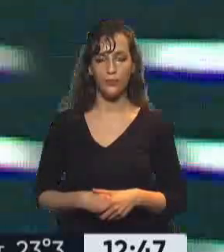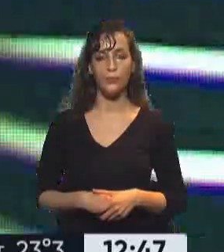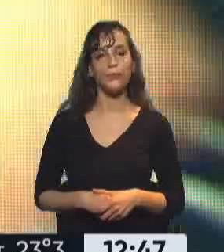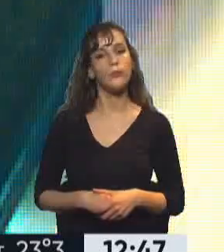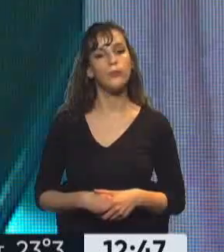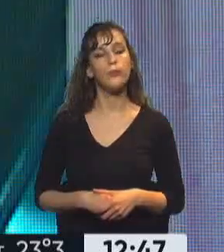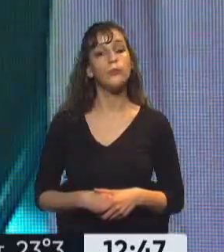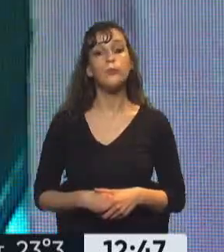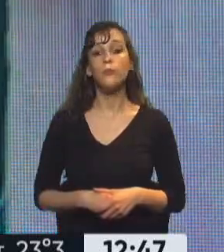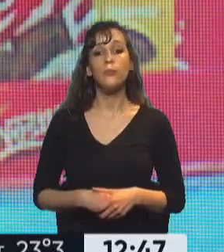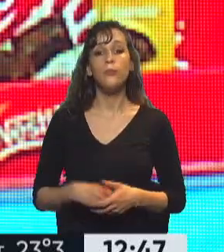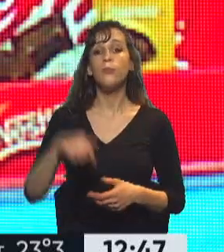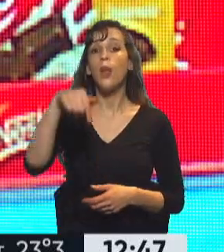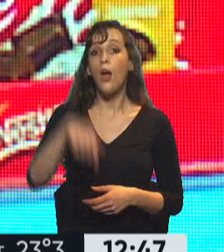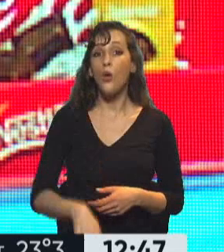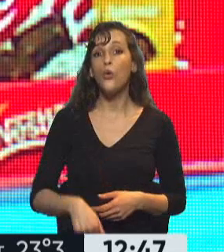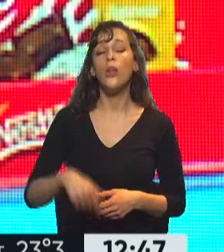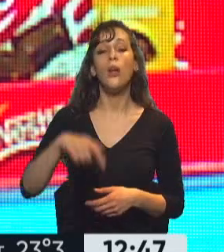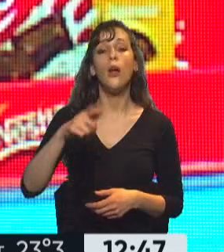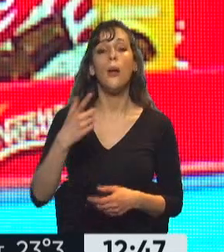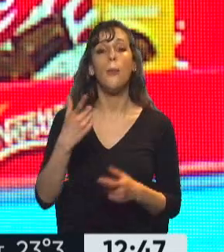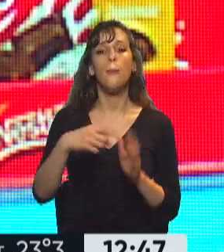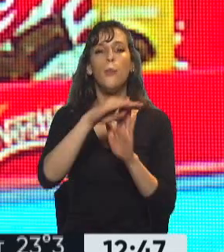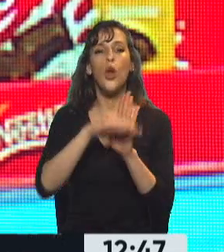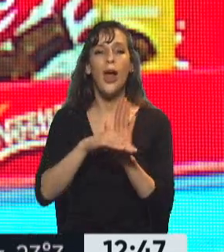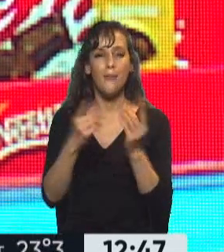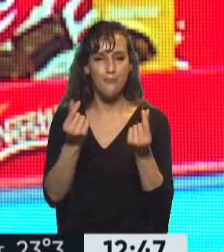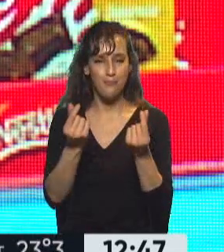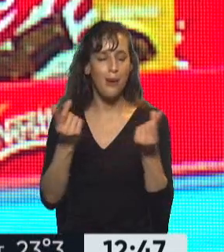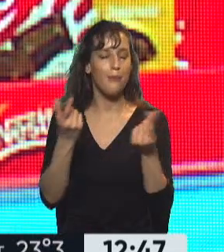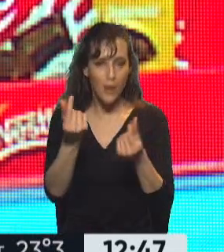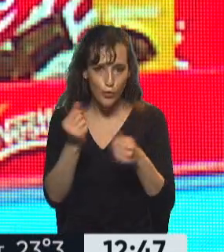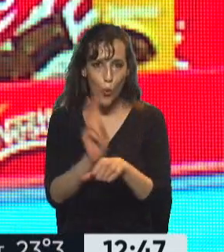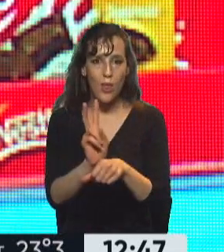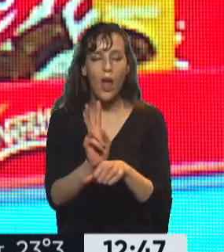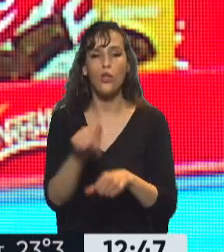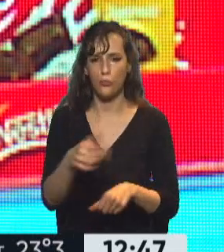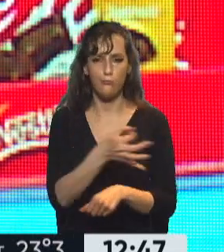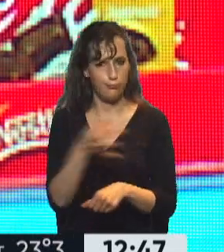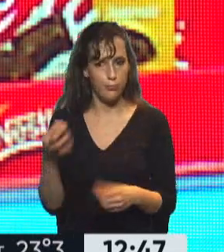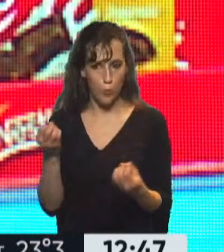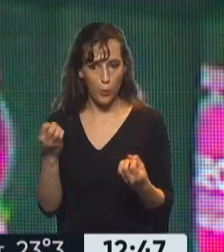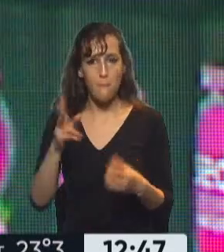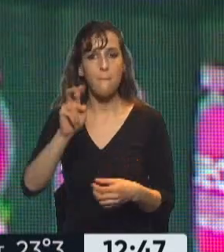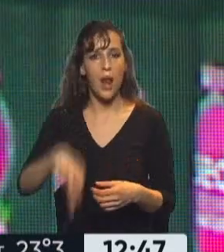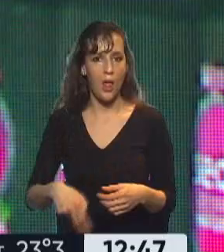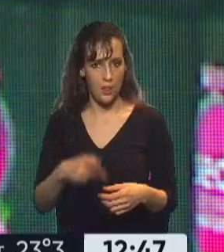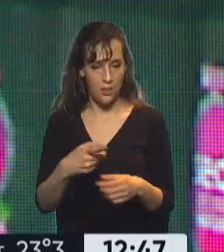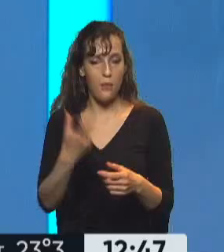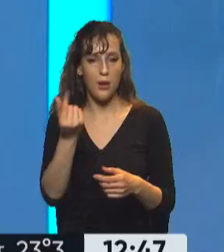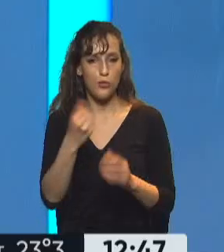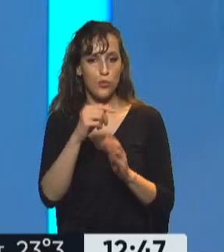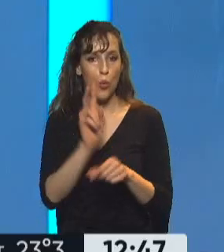y se renueva el programa precios cuidados un programa muy efectivo en este caso raúl viene con algunos